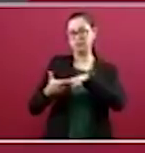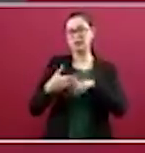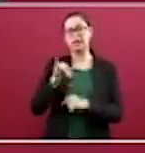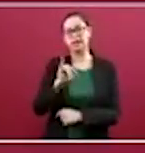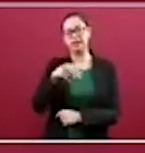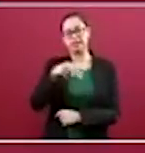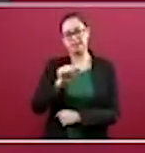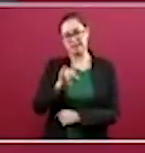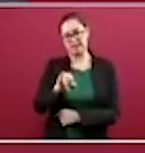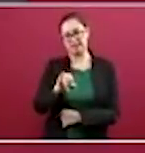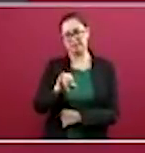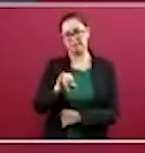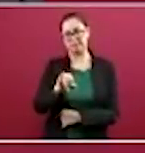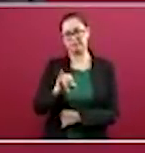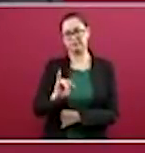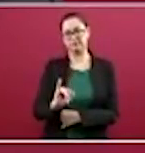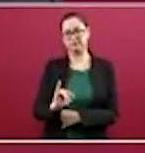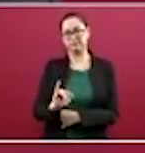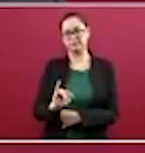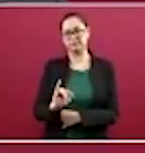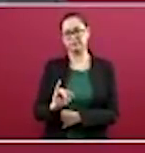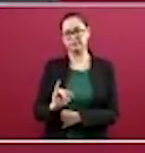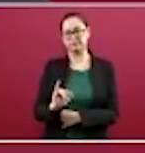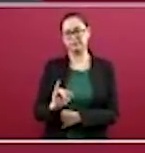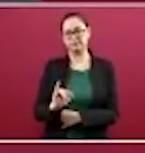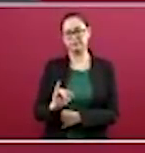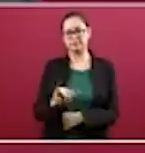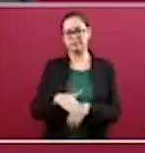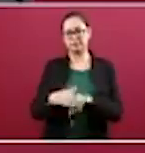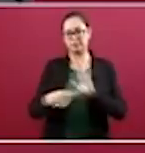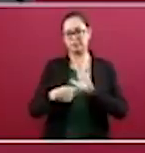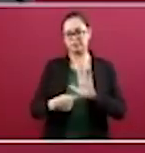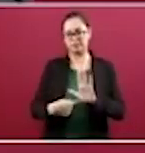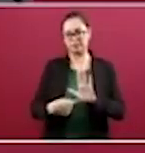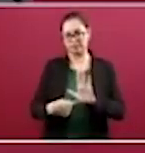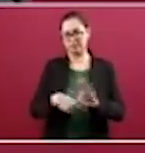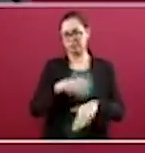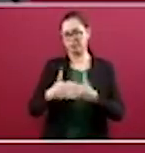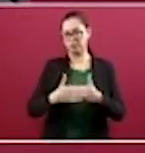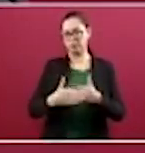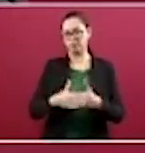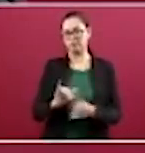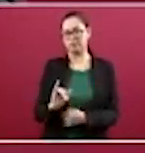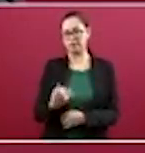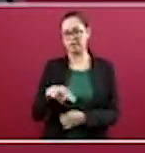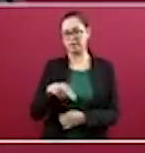de la Transparencia, pero lo vamos a mostrar, sí